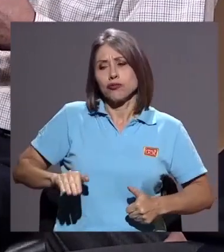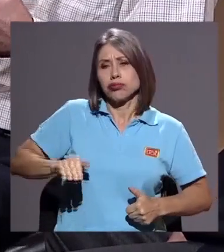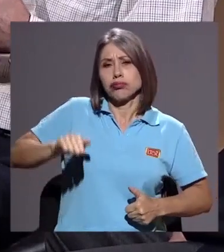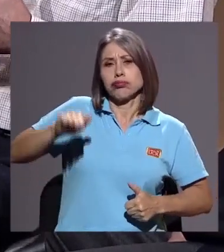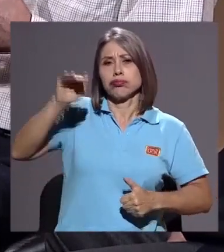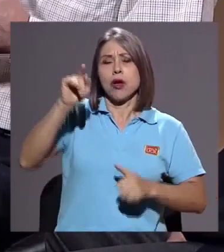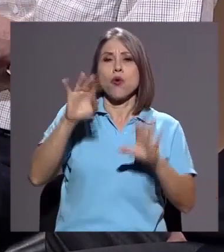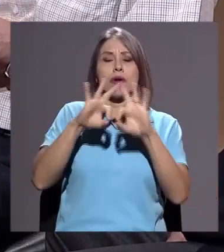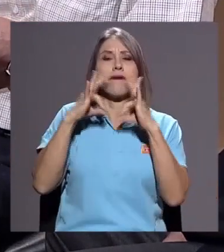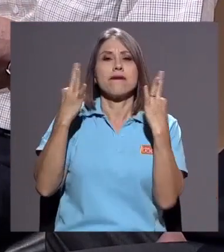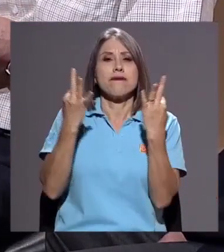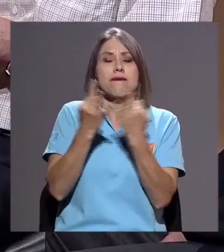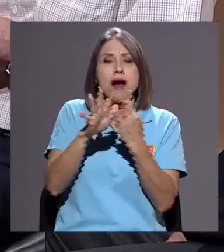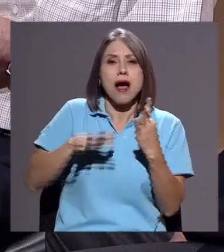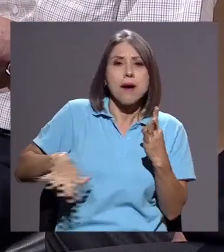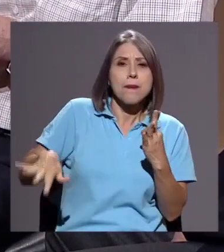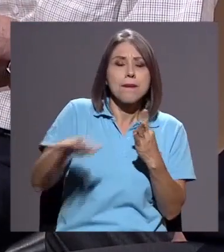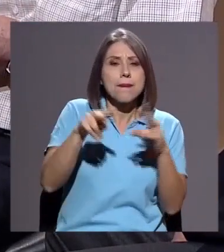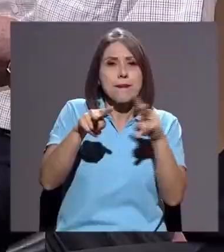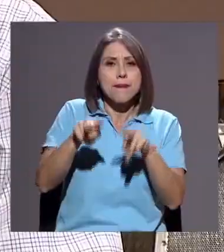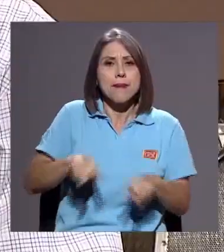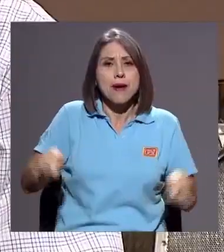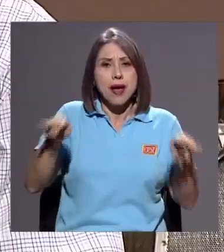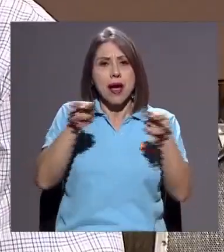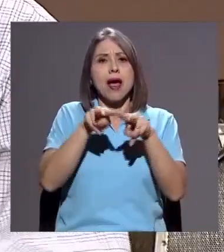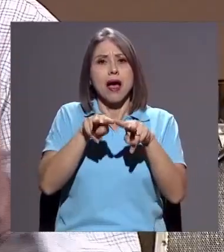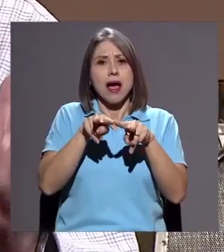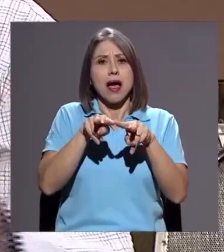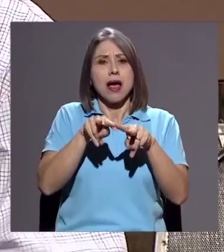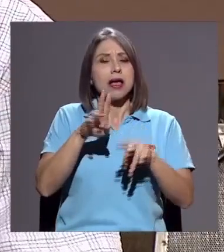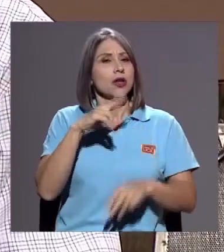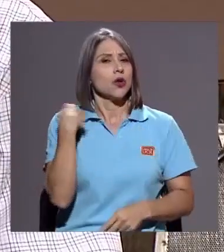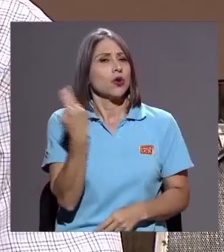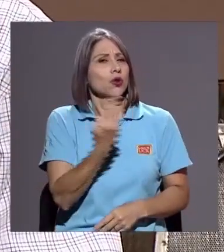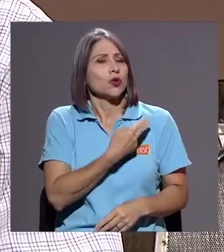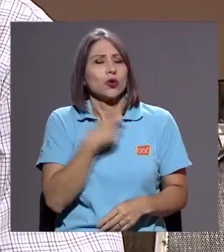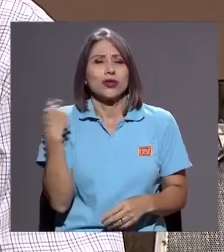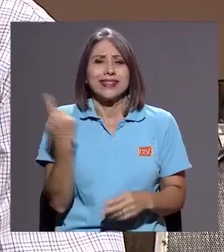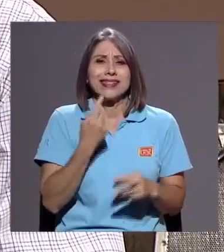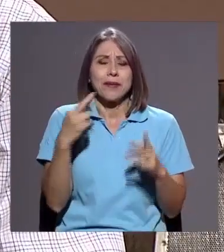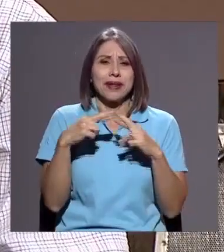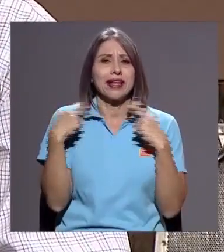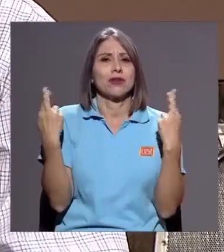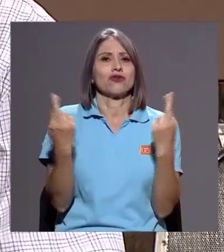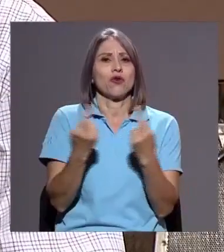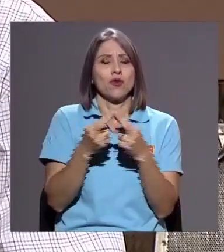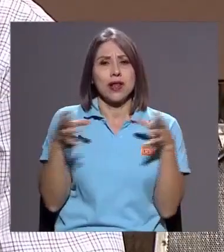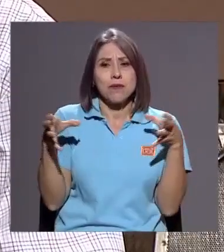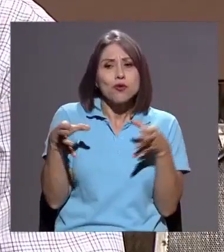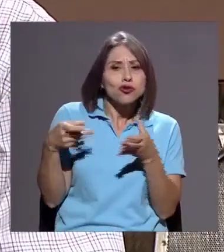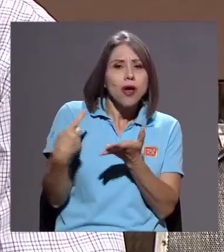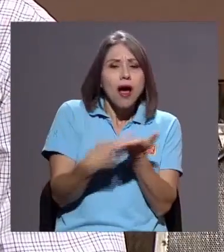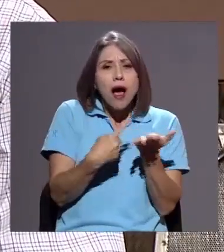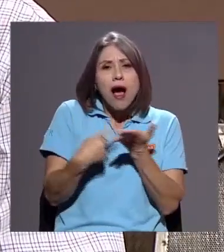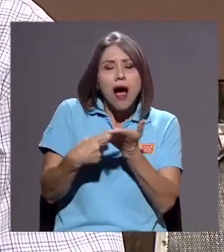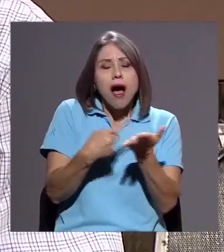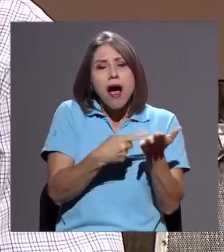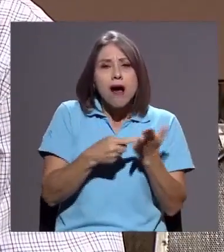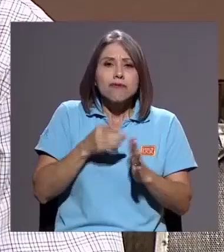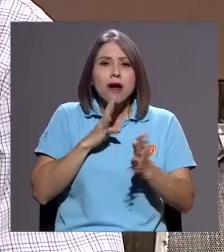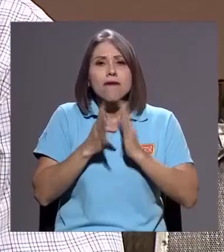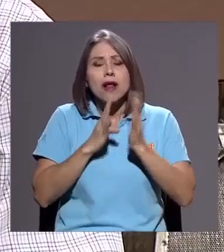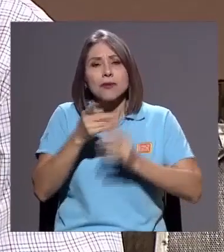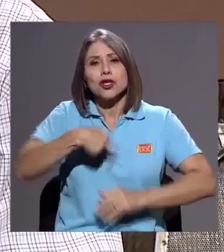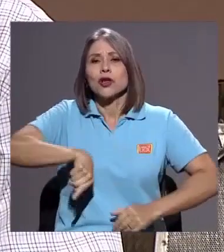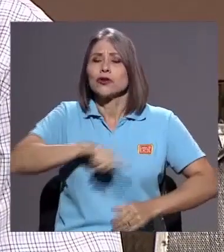se cultivaran ese tipo de valores, ¿verdad? Y nosotros, pues siempre que nos reunimos, comentamos cuán agradecidos estamos